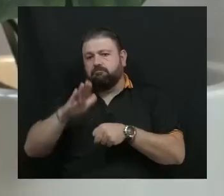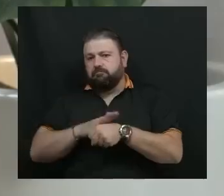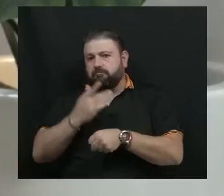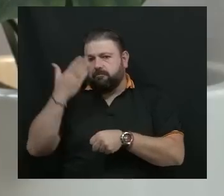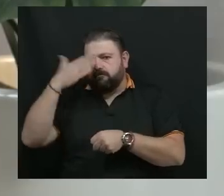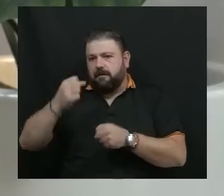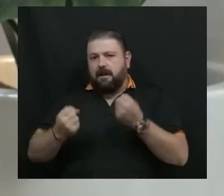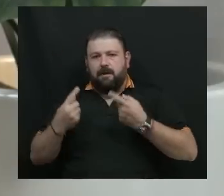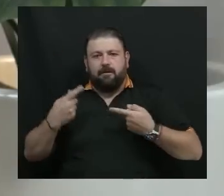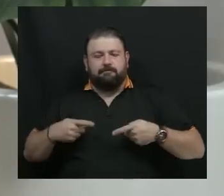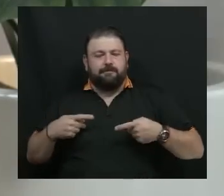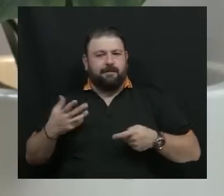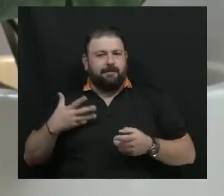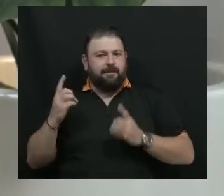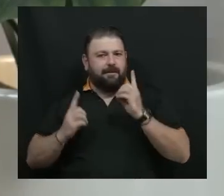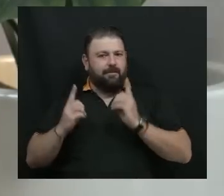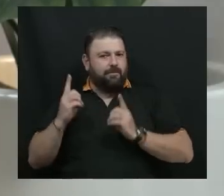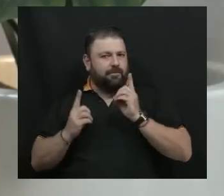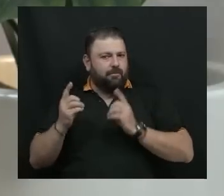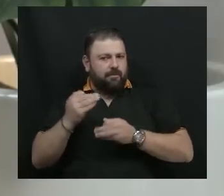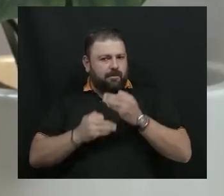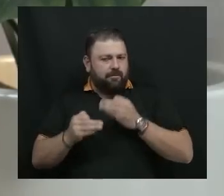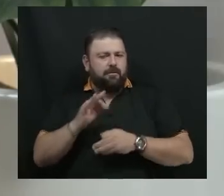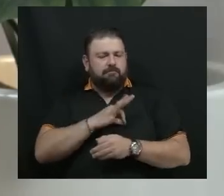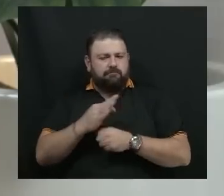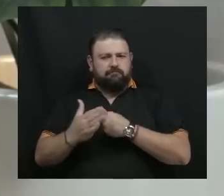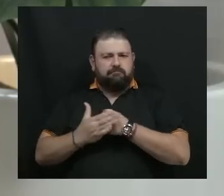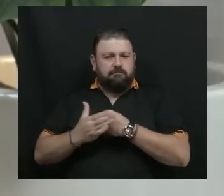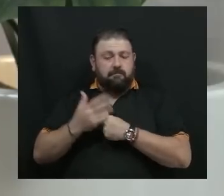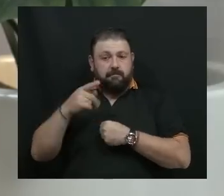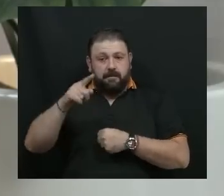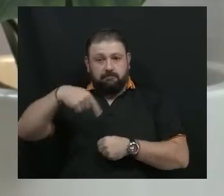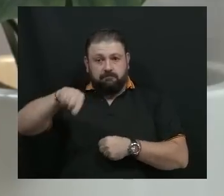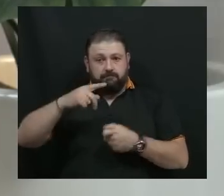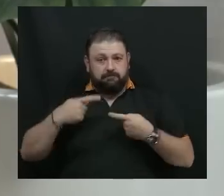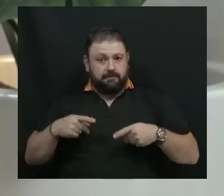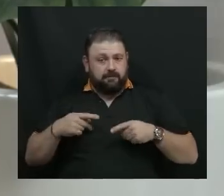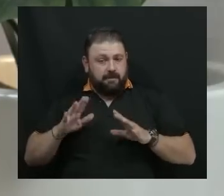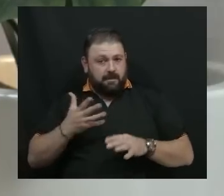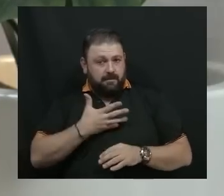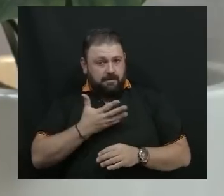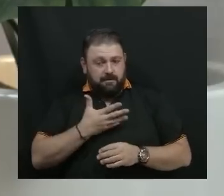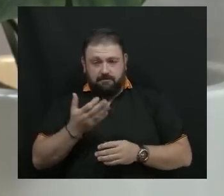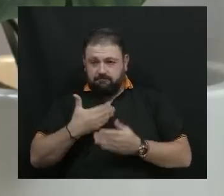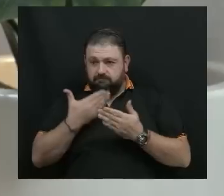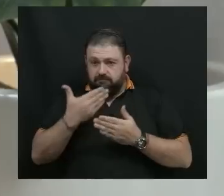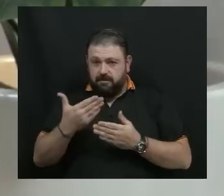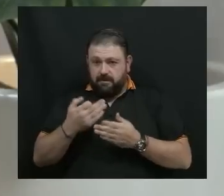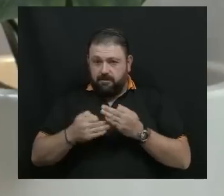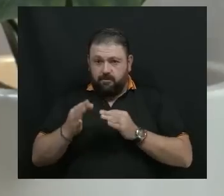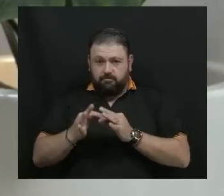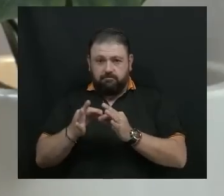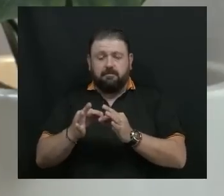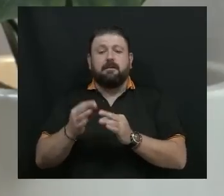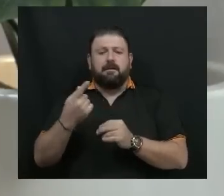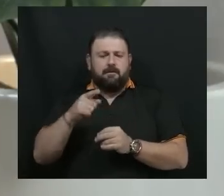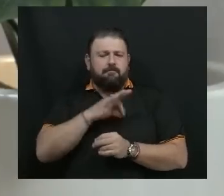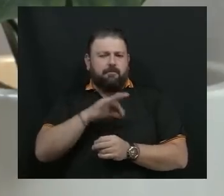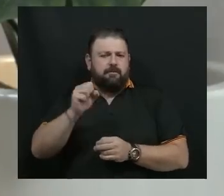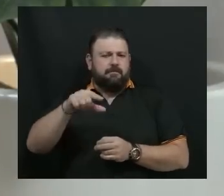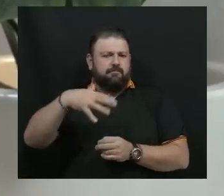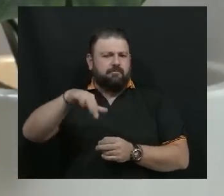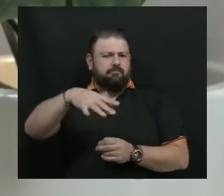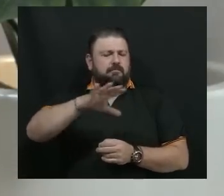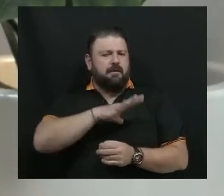esta información que acabamos de brindar, pero de esta manera, si ustedes ya la tienen ahí específica, pues la pueden buscar y la pueden volver